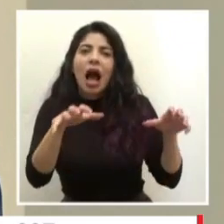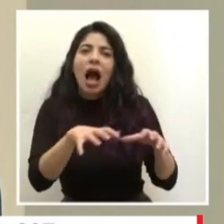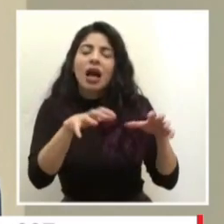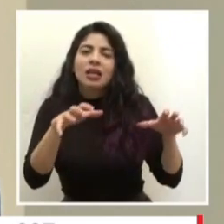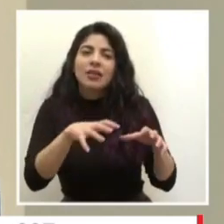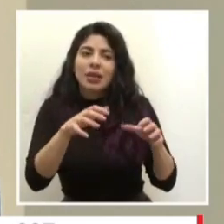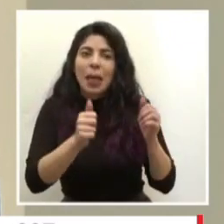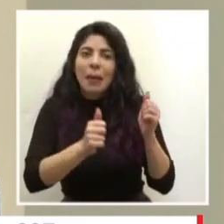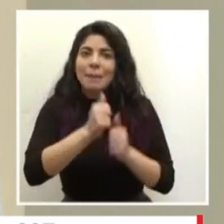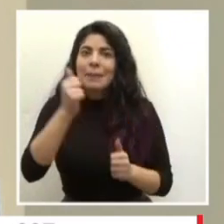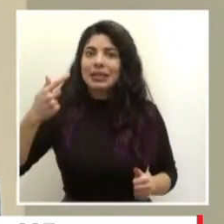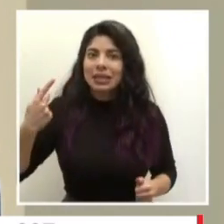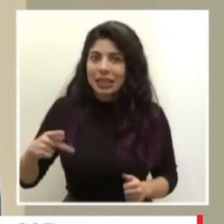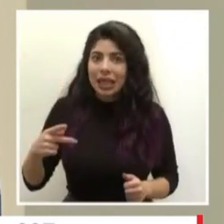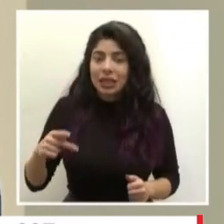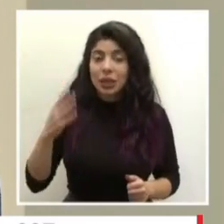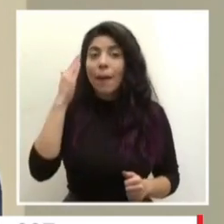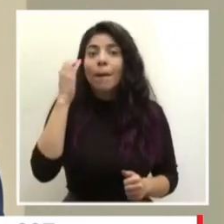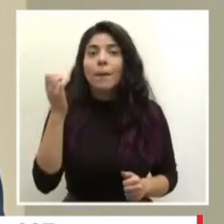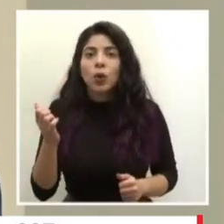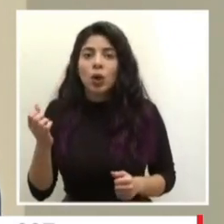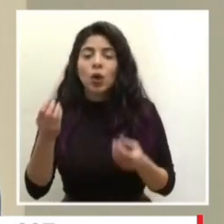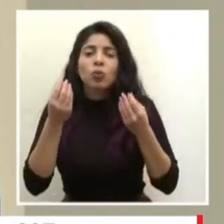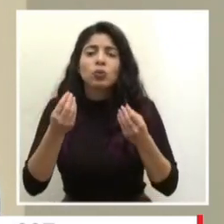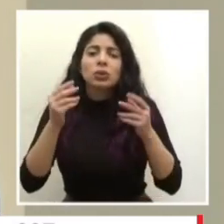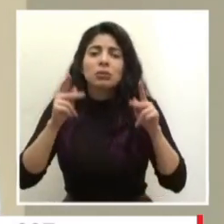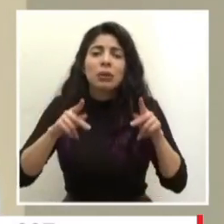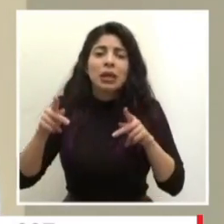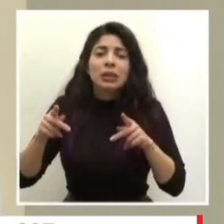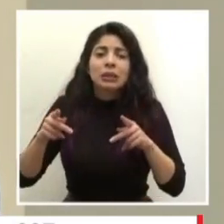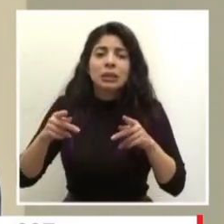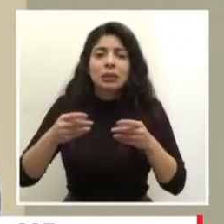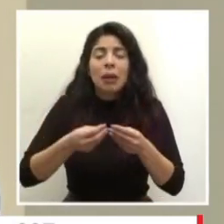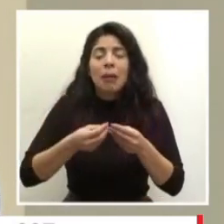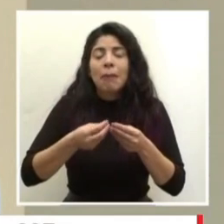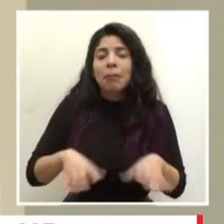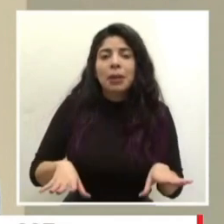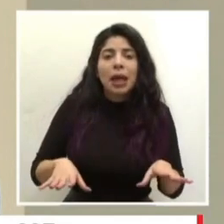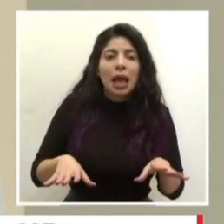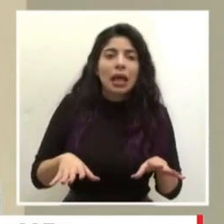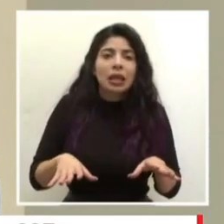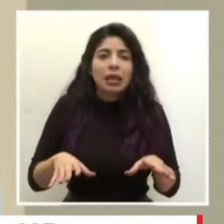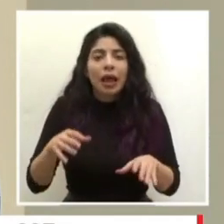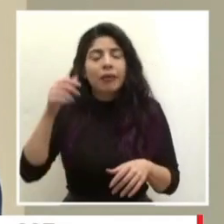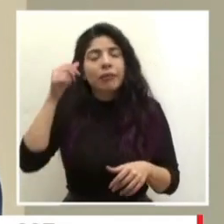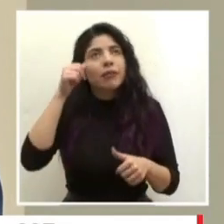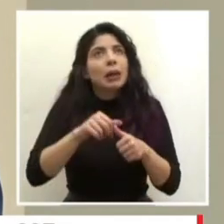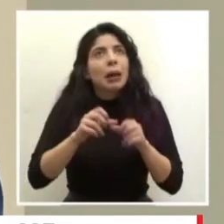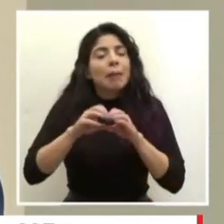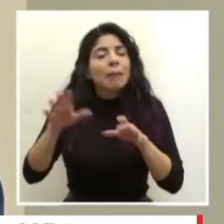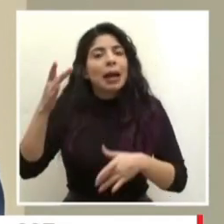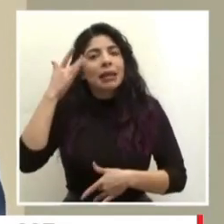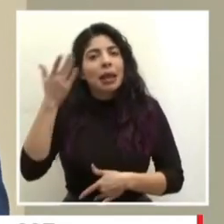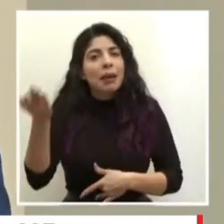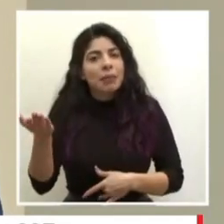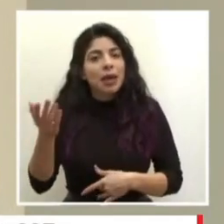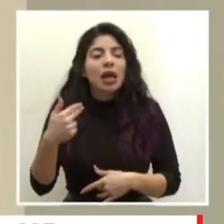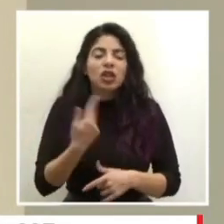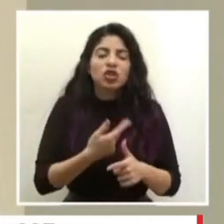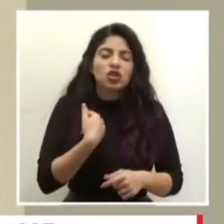de más riesgo, justamente porque pues muchas personas pierden de repente la noción de que estamos en una pandemia, estamos